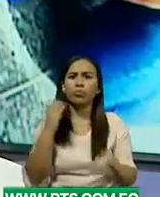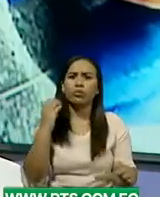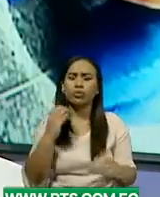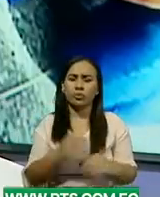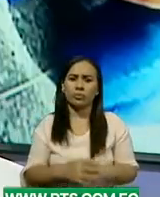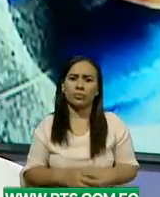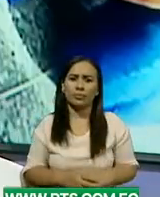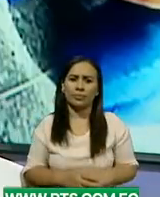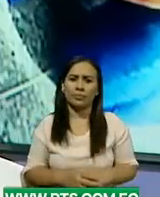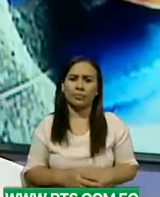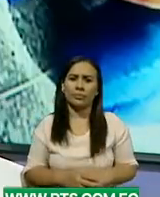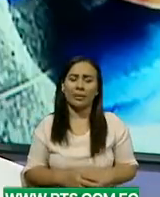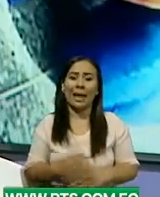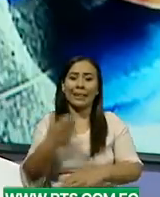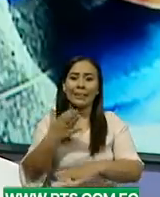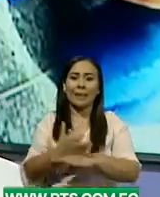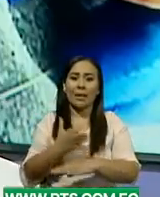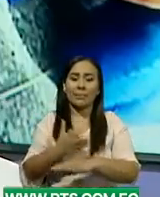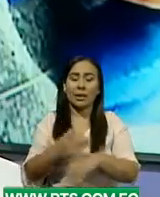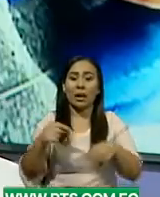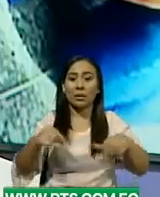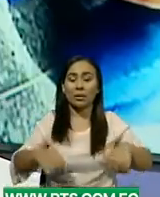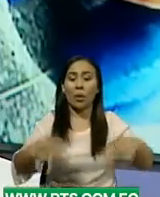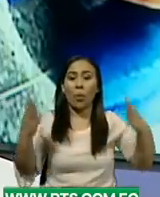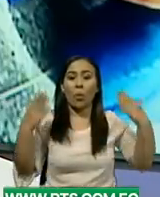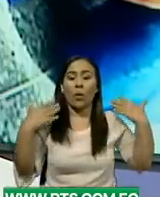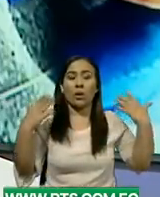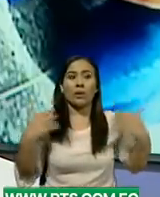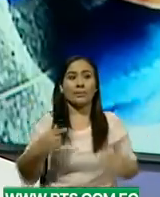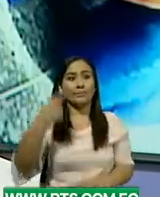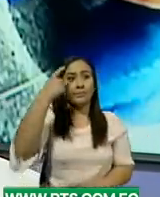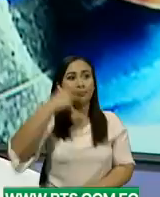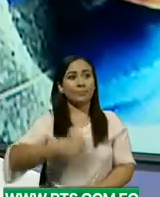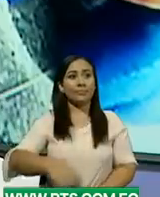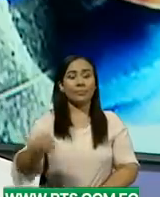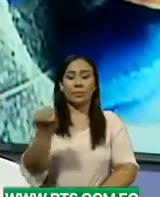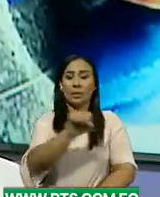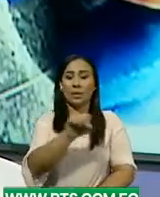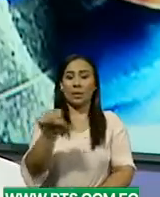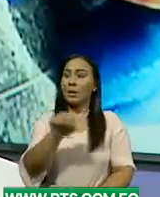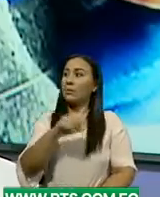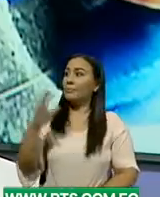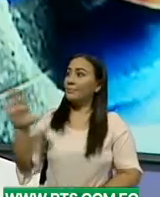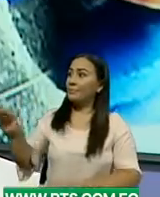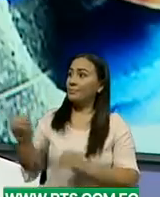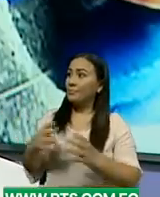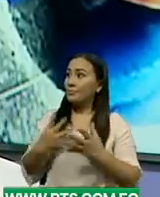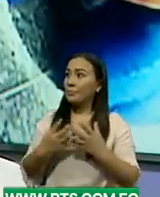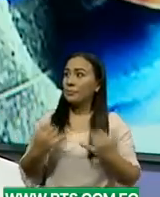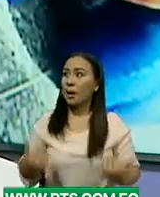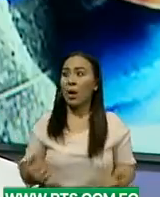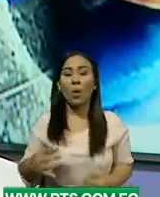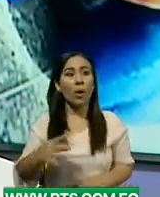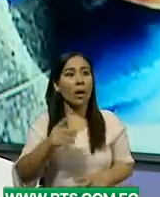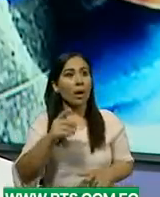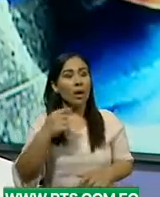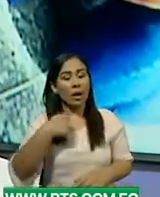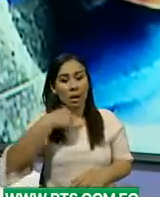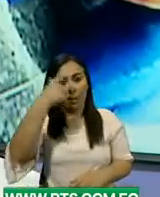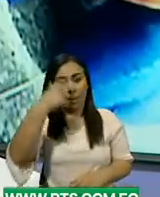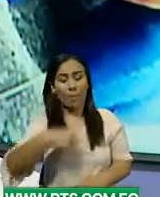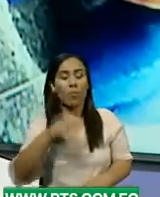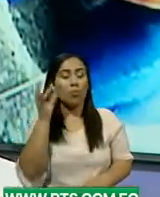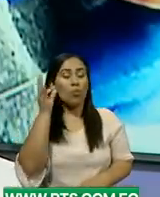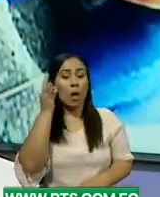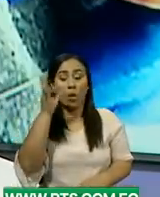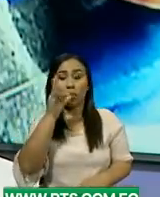transporte urbano en los andenes de la terminal terrestre de Guayaquil. El conductor fue retenido. La agente permanece bajo observación en